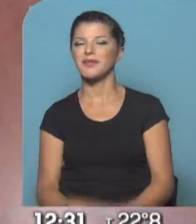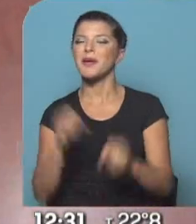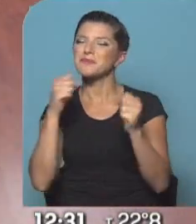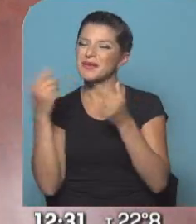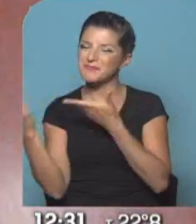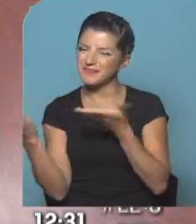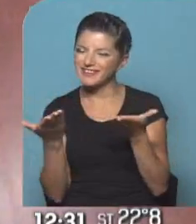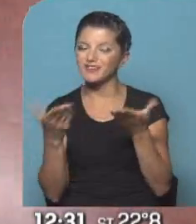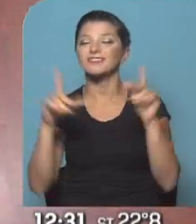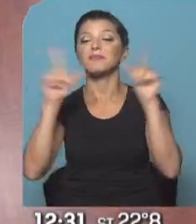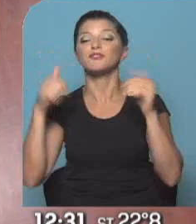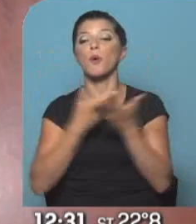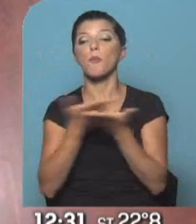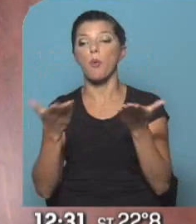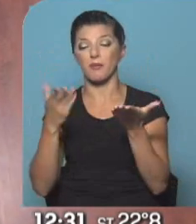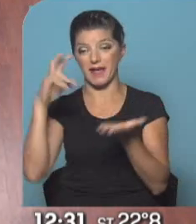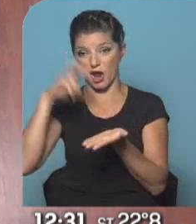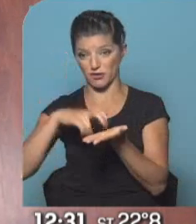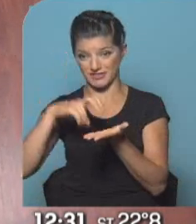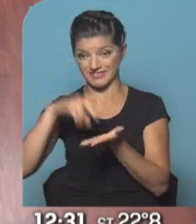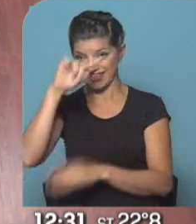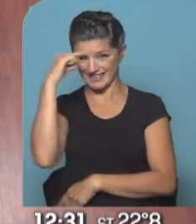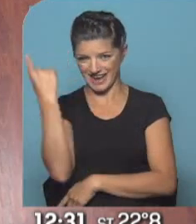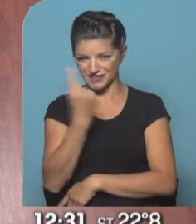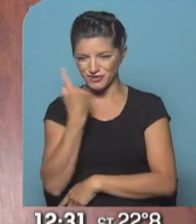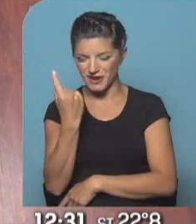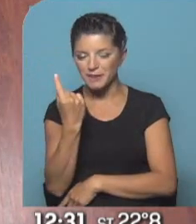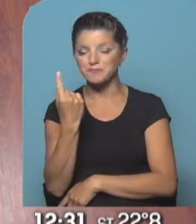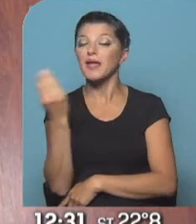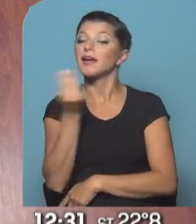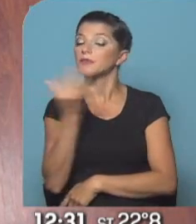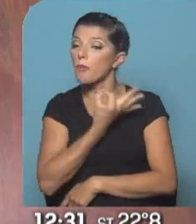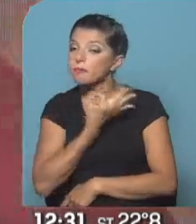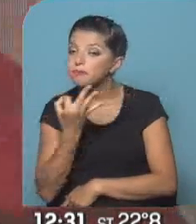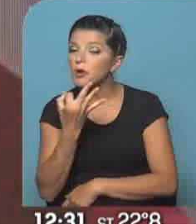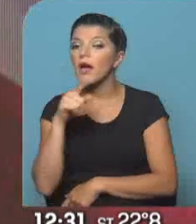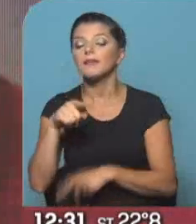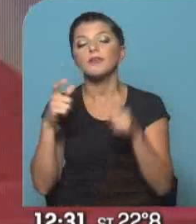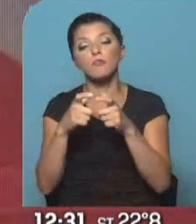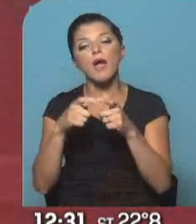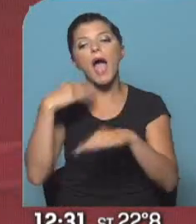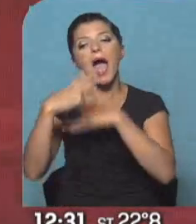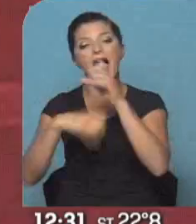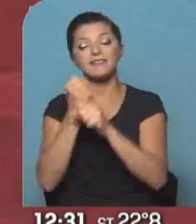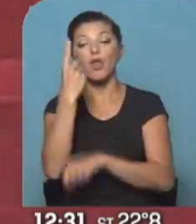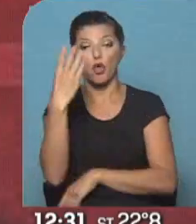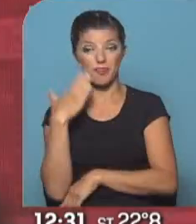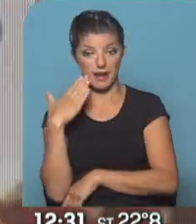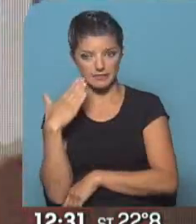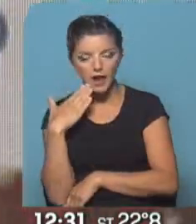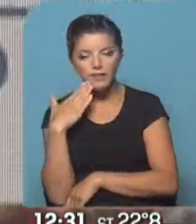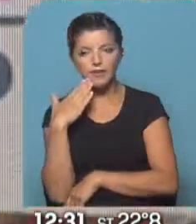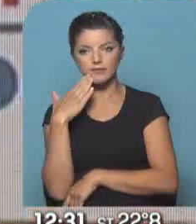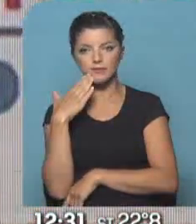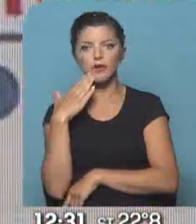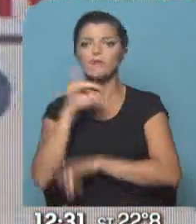Bienvenidos a la edición internacional del noticiero de la televisión pública. Como todos los sábados vamos a estar hasta las 14 compartiendo con ustedes las noticias del